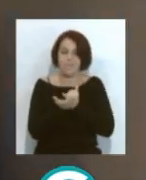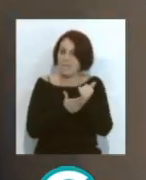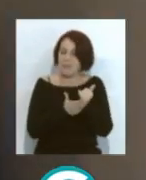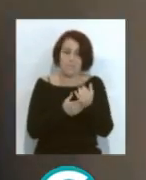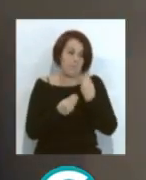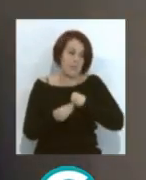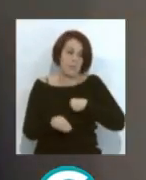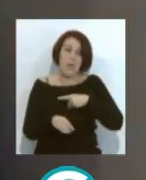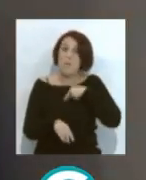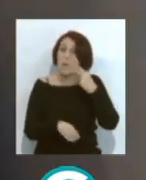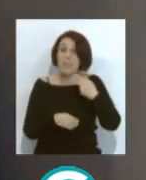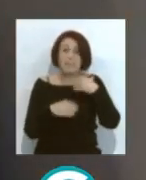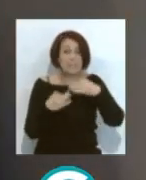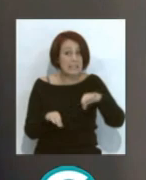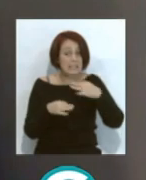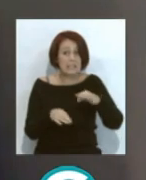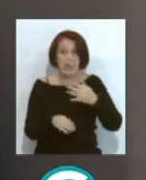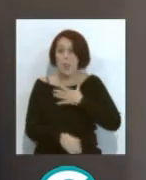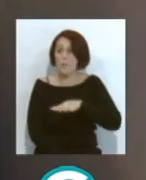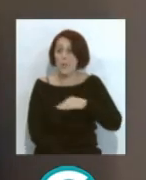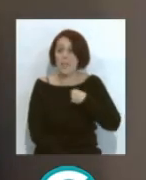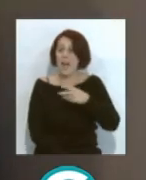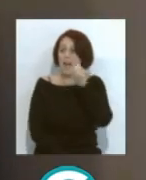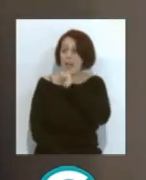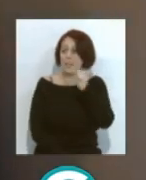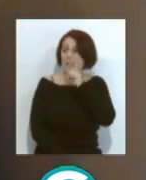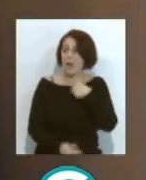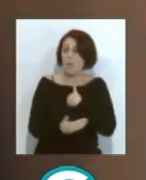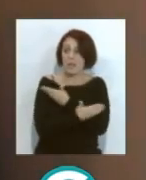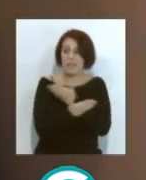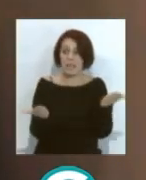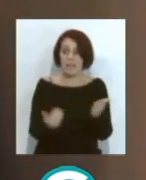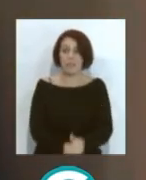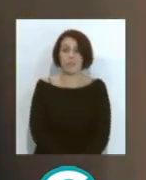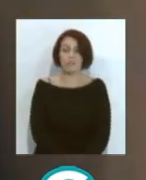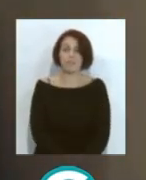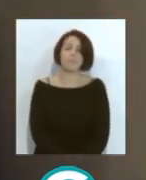muy sencillitas, muy al alcance de cualquiera